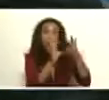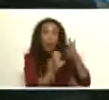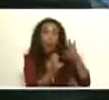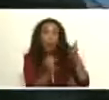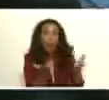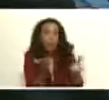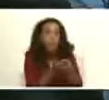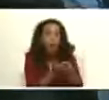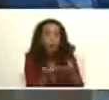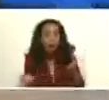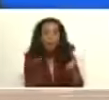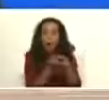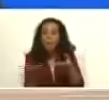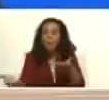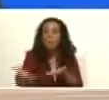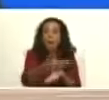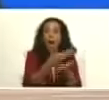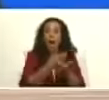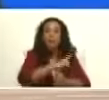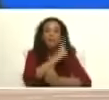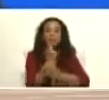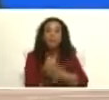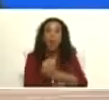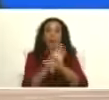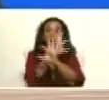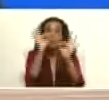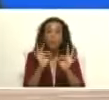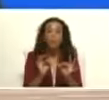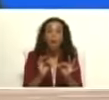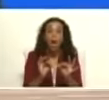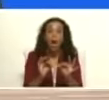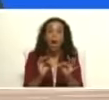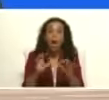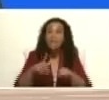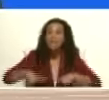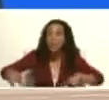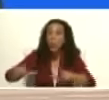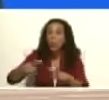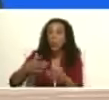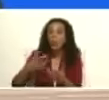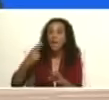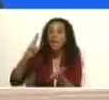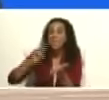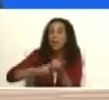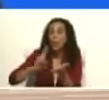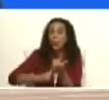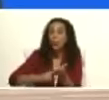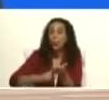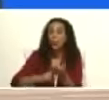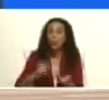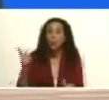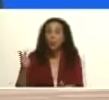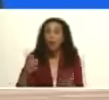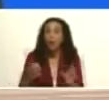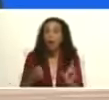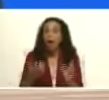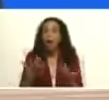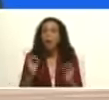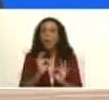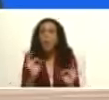orden para fortalecer el sector de seguros e